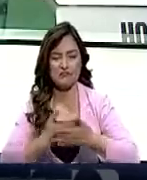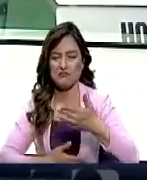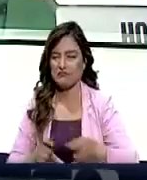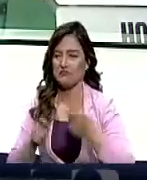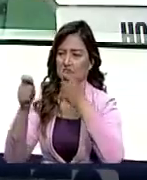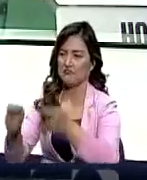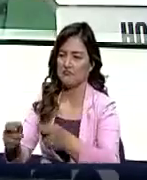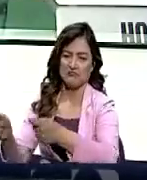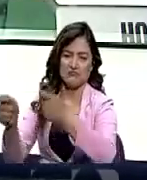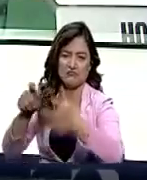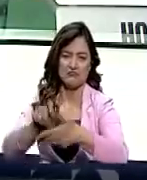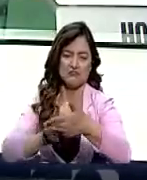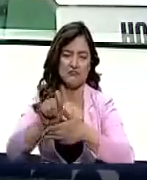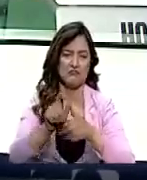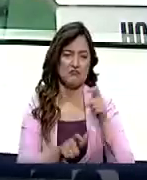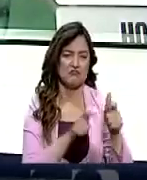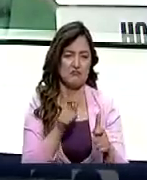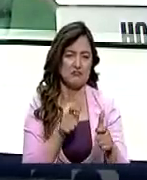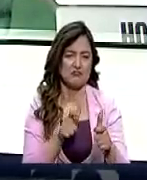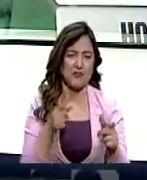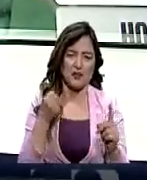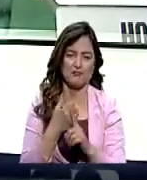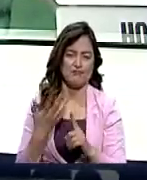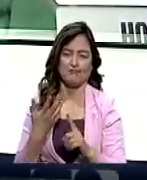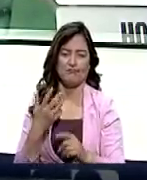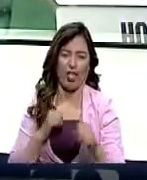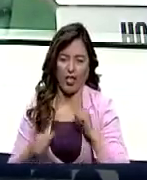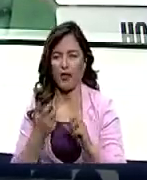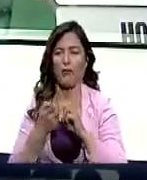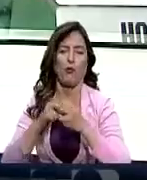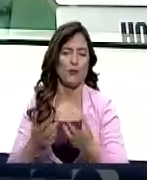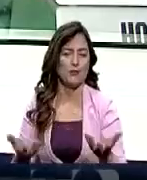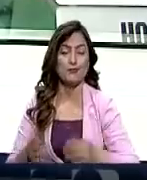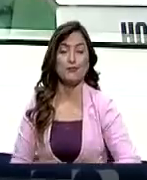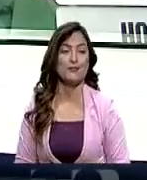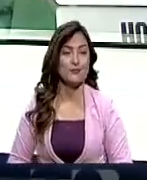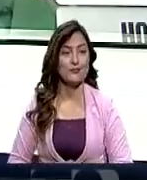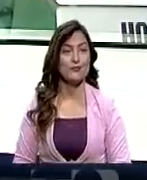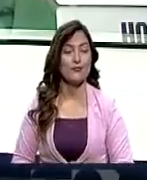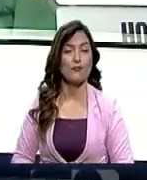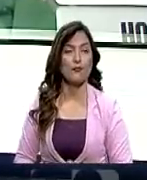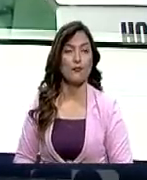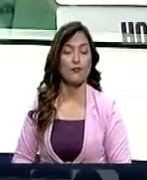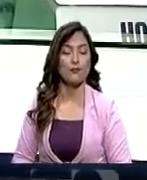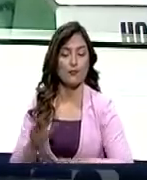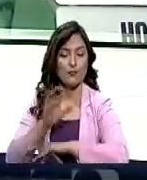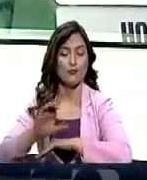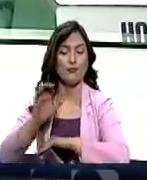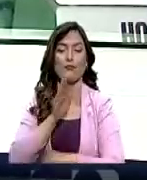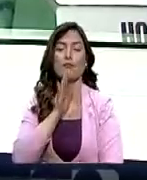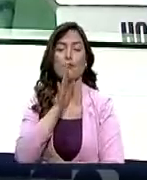tenía que llegar y sin embargo los vecinos tienen que estar sufriendo con el problema. Pero cabe señalar que este problema en el sector de Conocoto